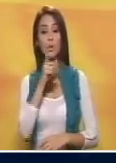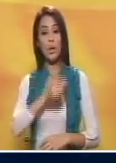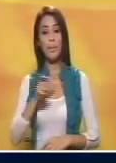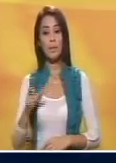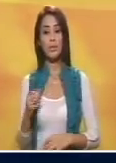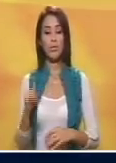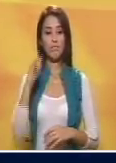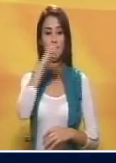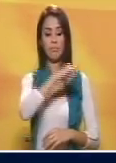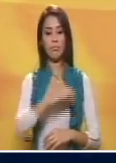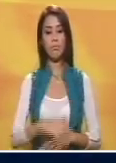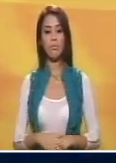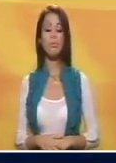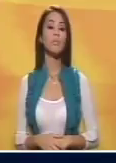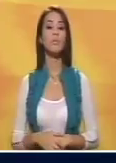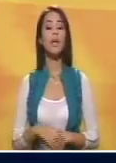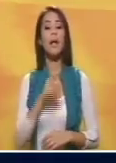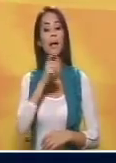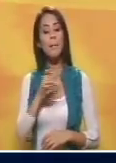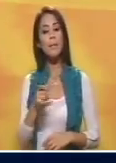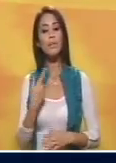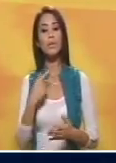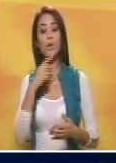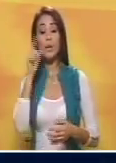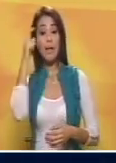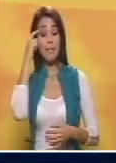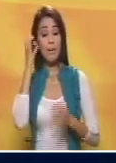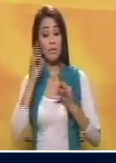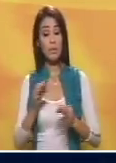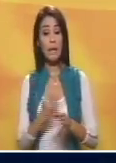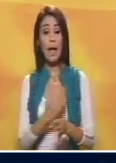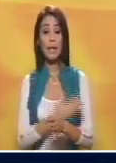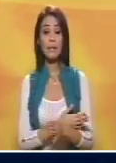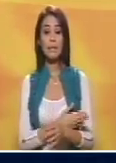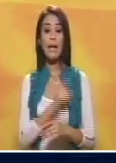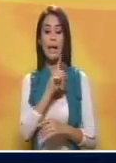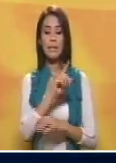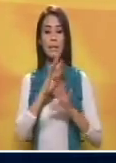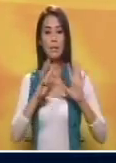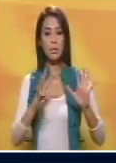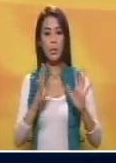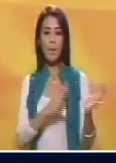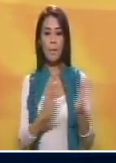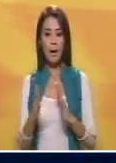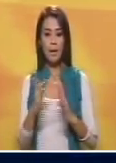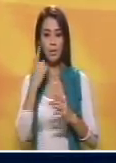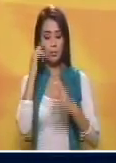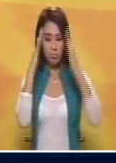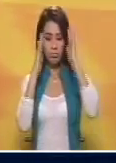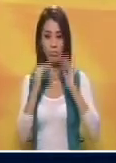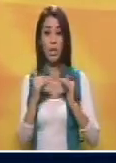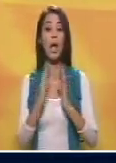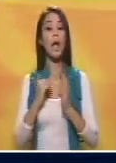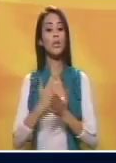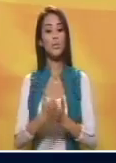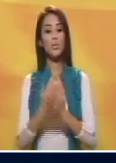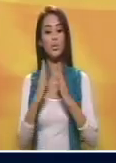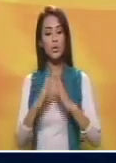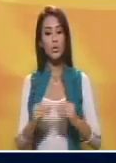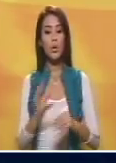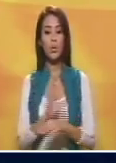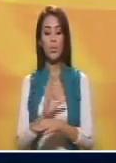clientes. Acerca indicó que los pasajeros con fecha de viaje anterior al 19 de marzo serán atendidos con la asistencia y